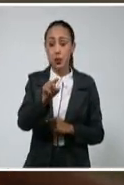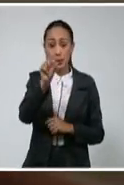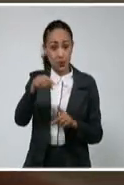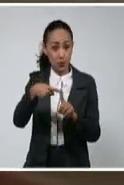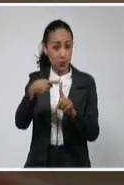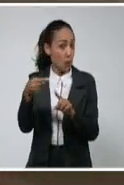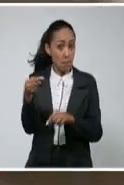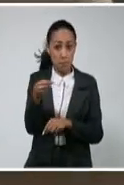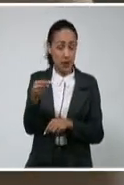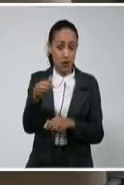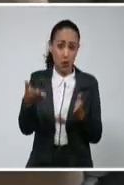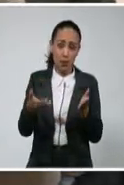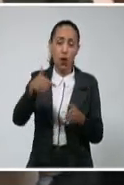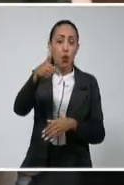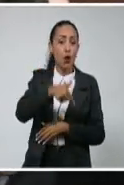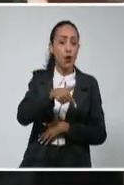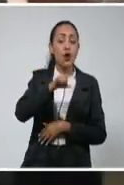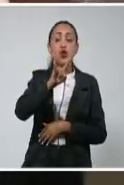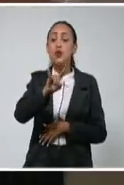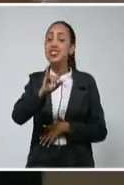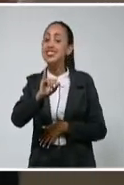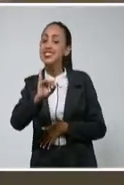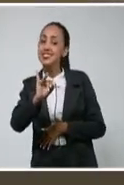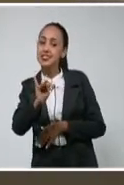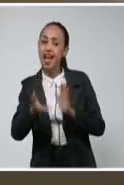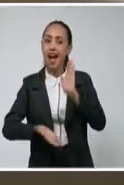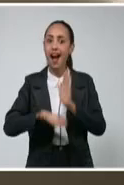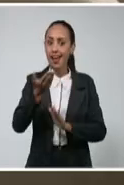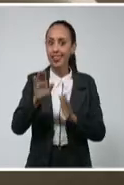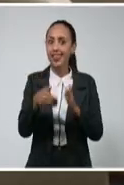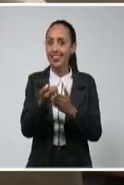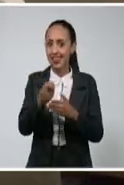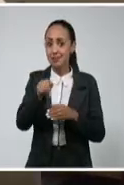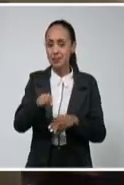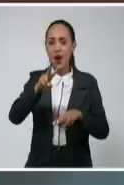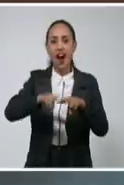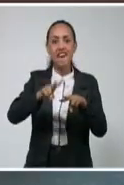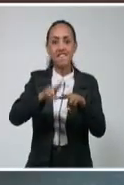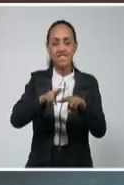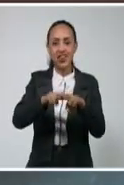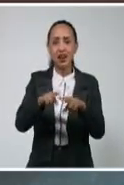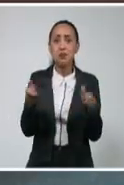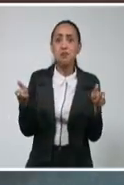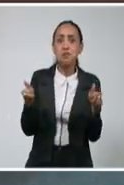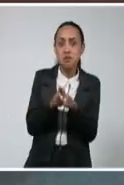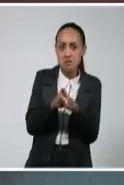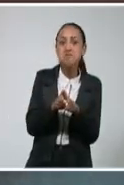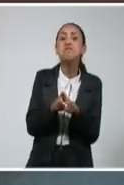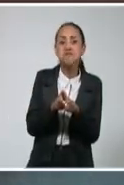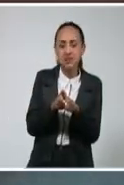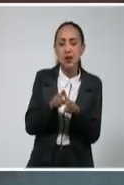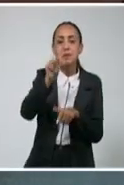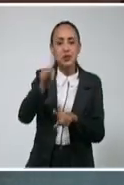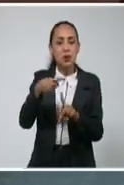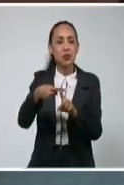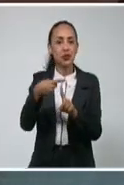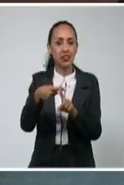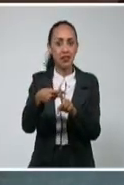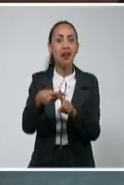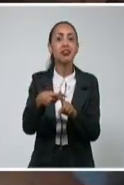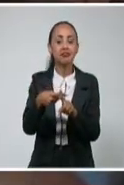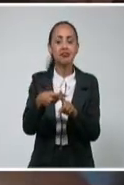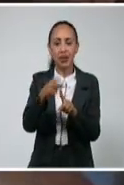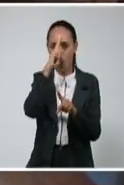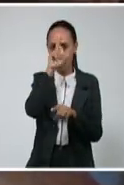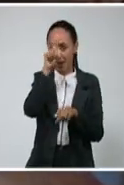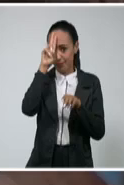y 467 altas médicas en el día, La Habana vio decrecer también el número de pacientes con el SARS-CoV-2 en sus